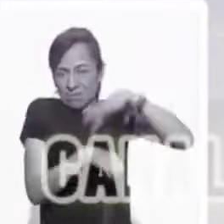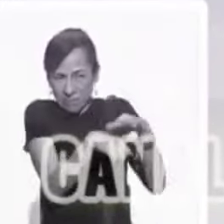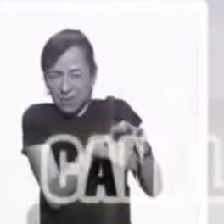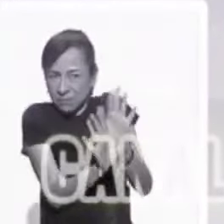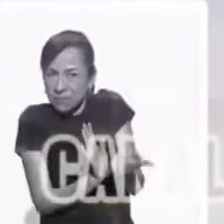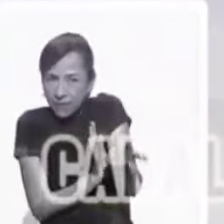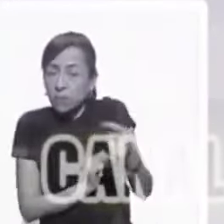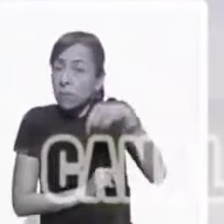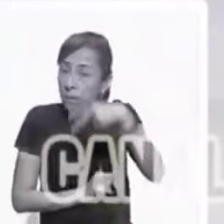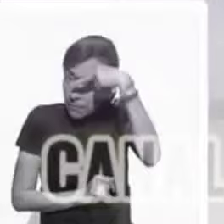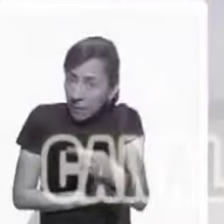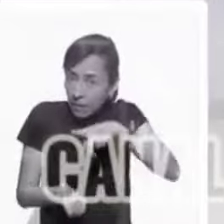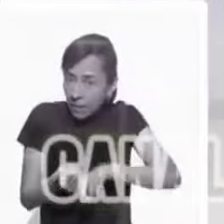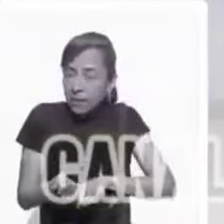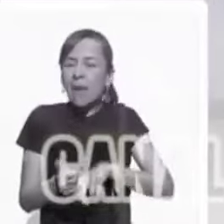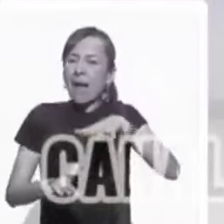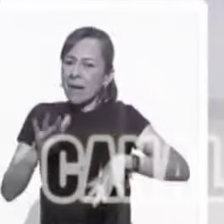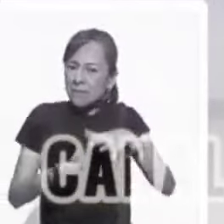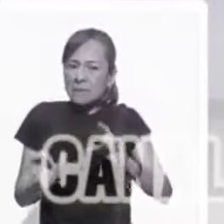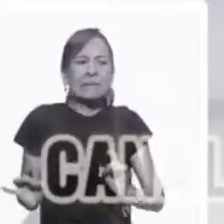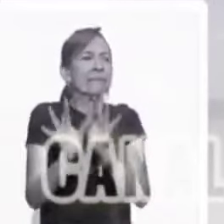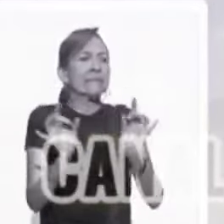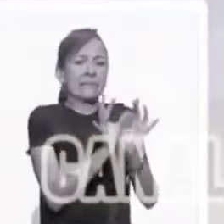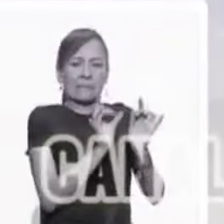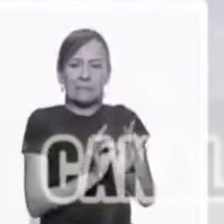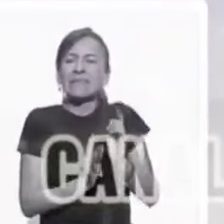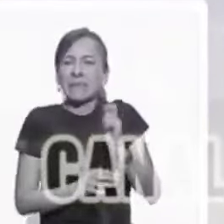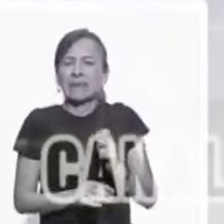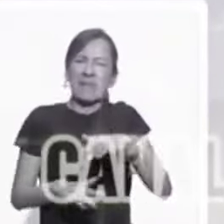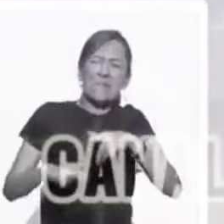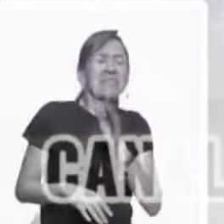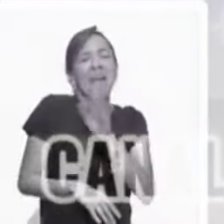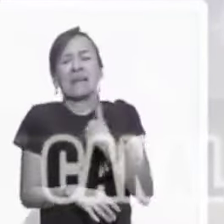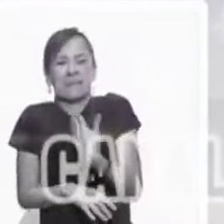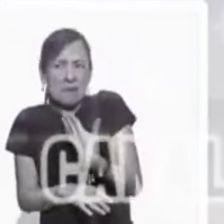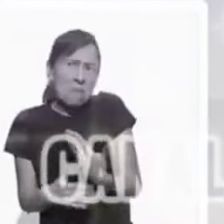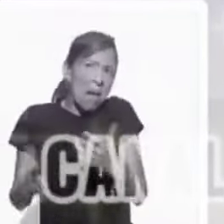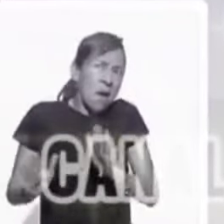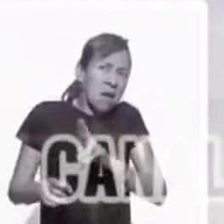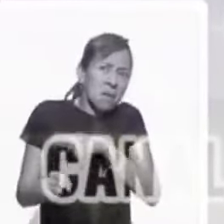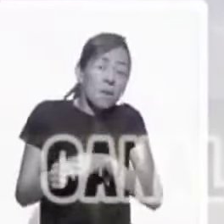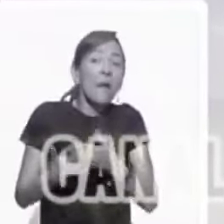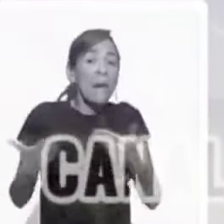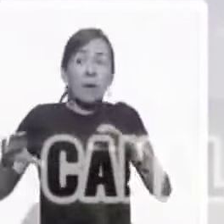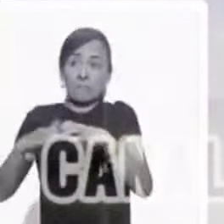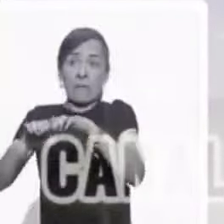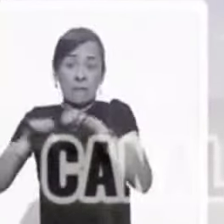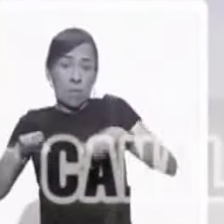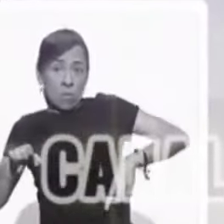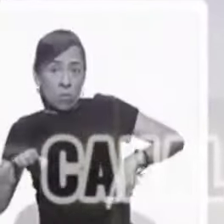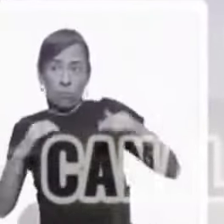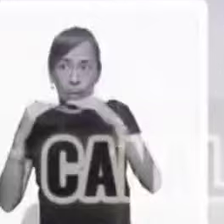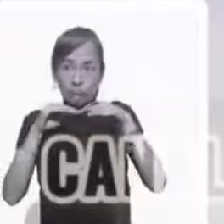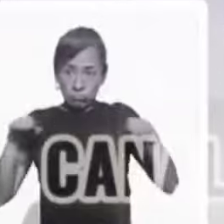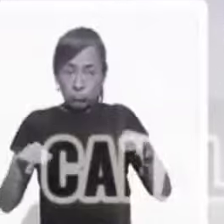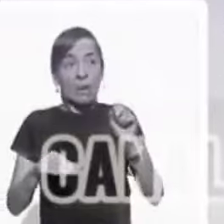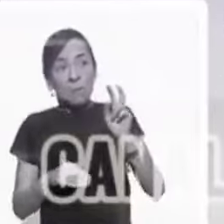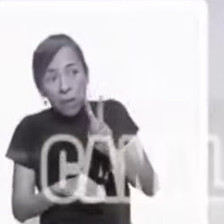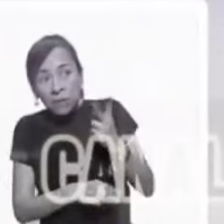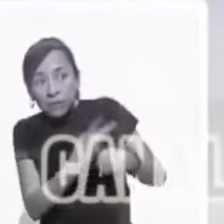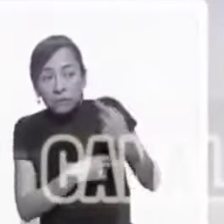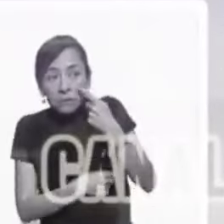vertiginoso donde de pronto hay cosas que ya nos parecen muy naturales estamos viendo gabinetes paritarios eh una cantidad mayor de gobernadoras de mujeres que asisten a puestos